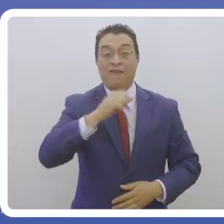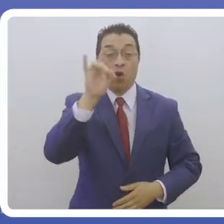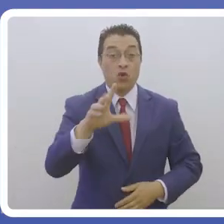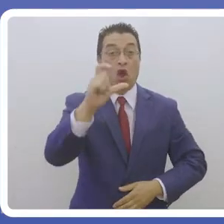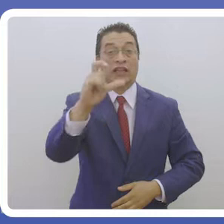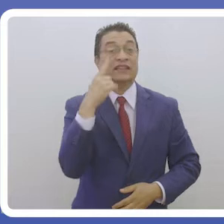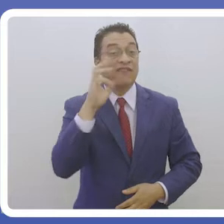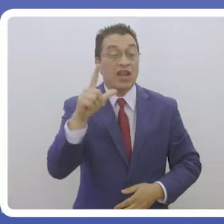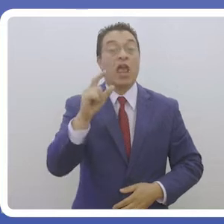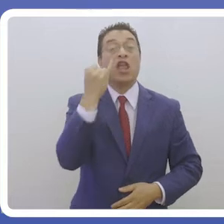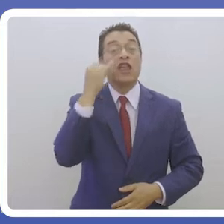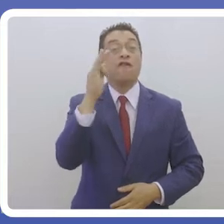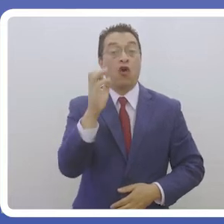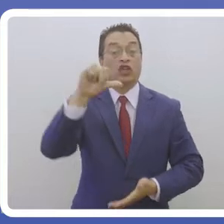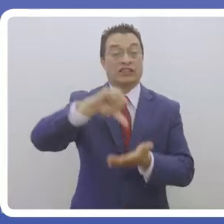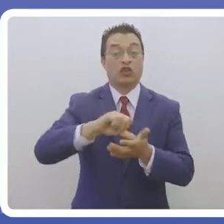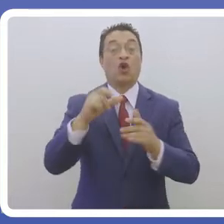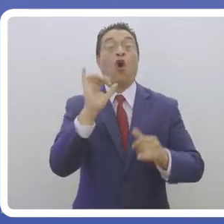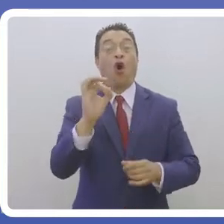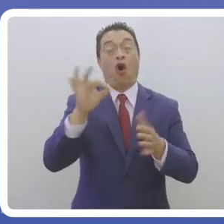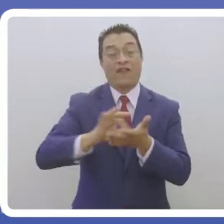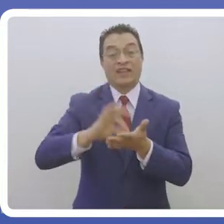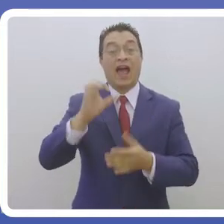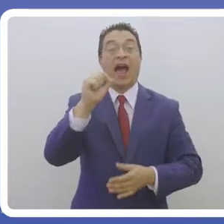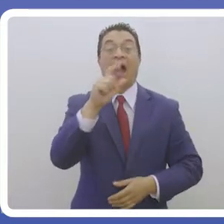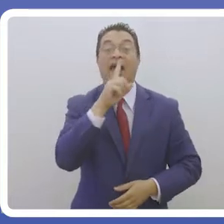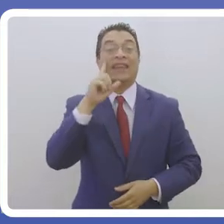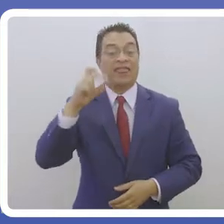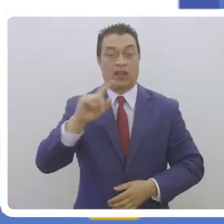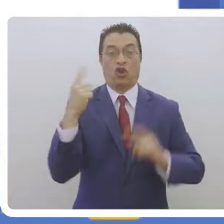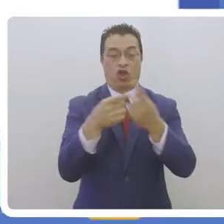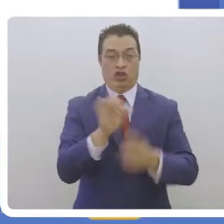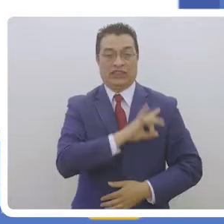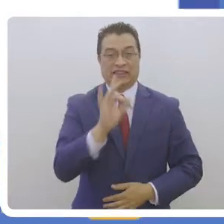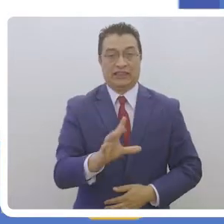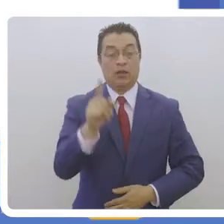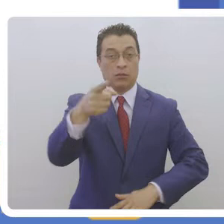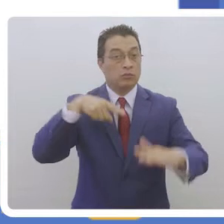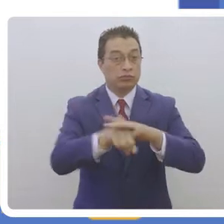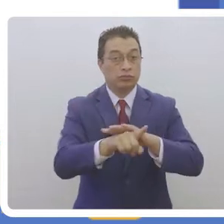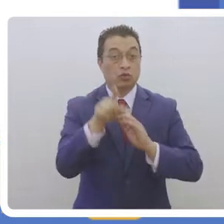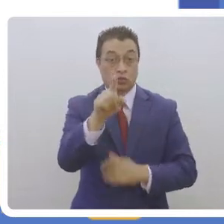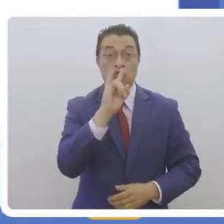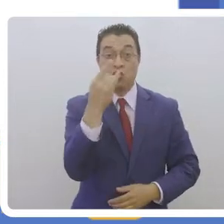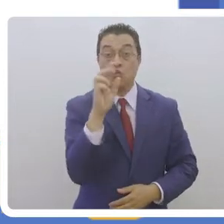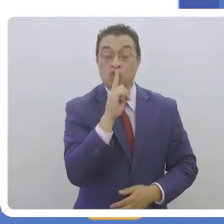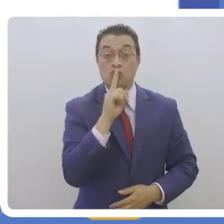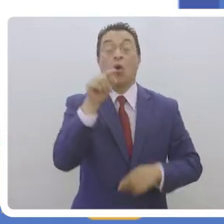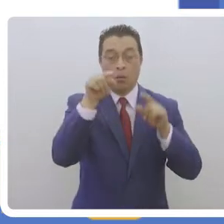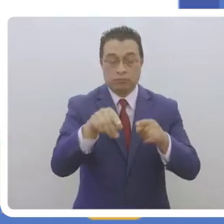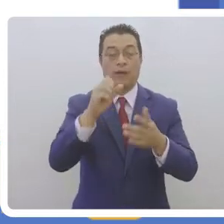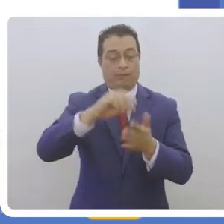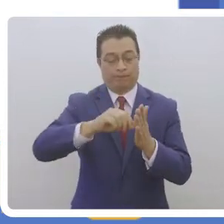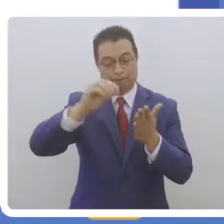Registro Civil, Infocentros de INJUB o en las oficinas de Chile Atiende de todo el país. Si ingresas al registro con tu RUT, deberás